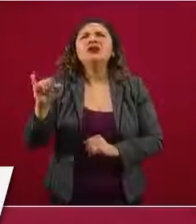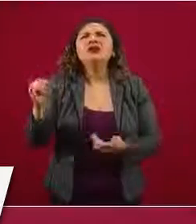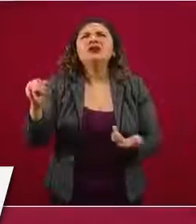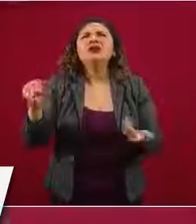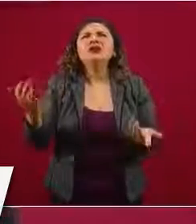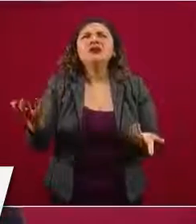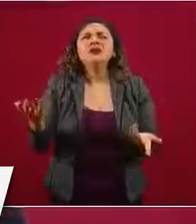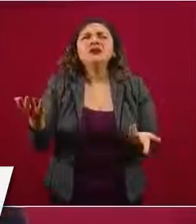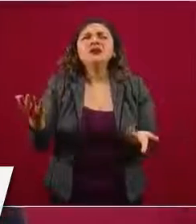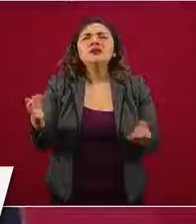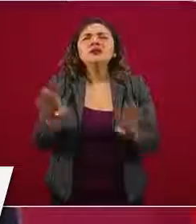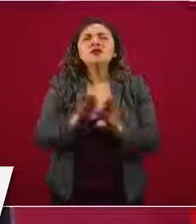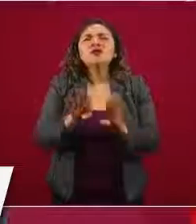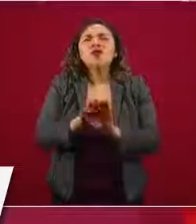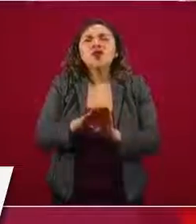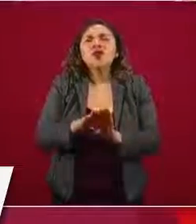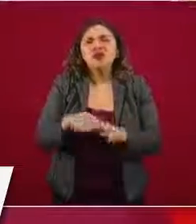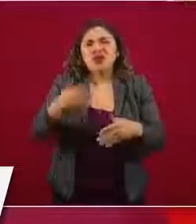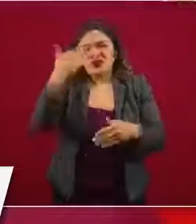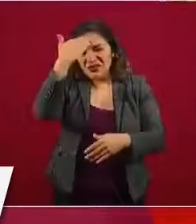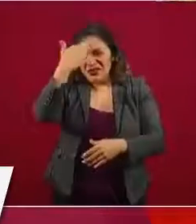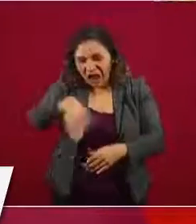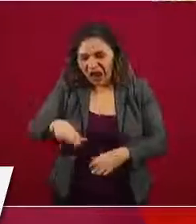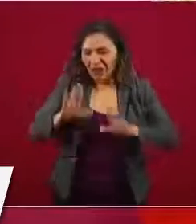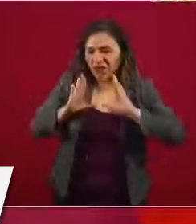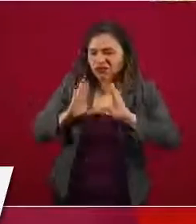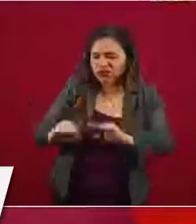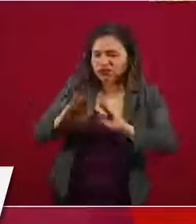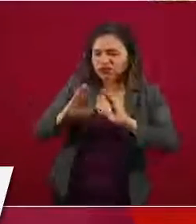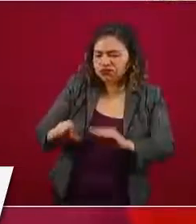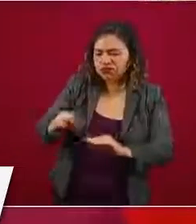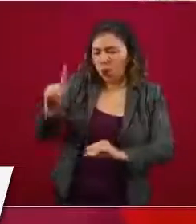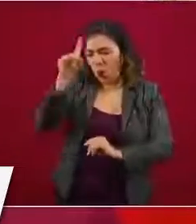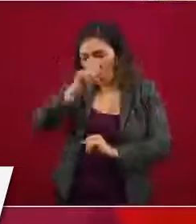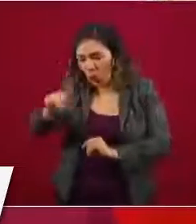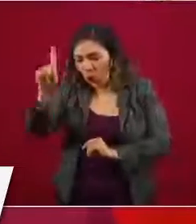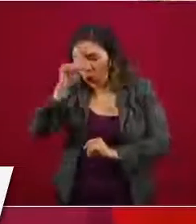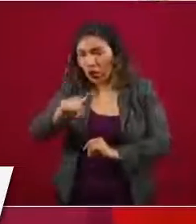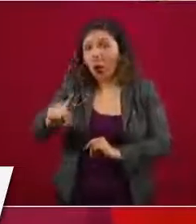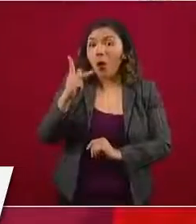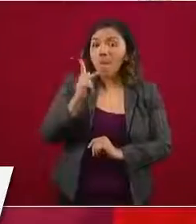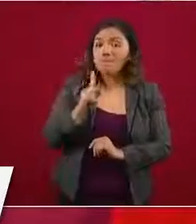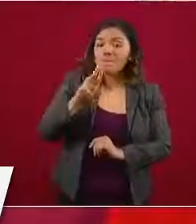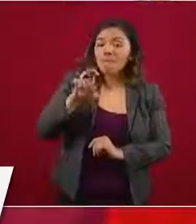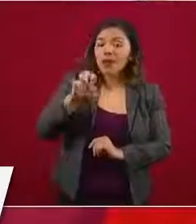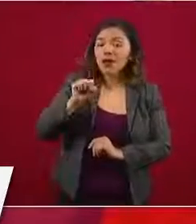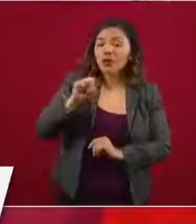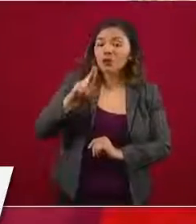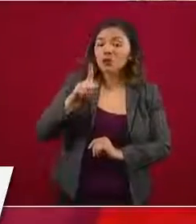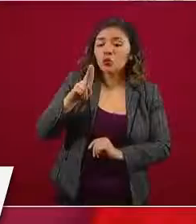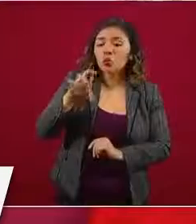se orientó de que el presupuesto era dinero del gobierno.